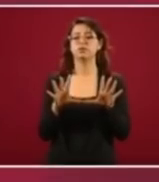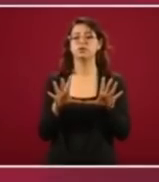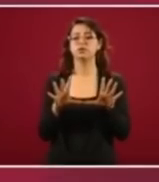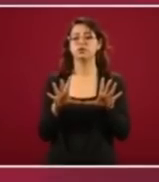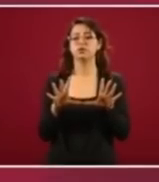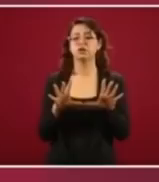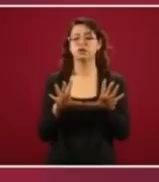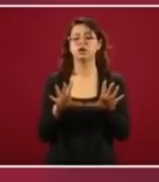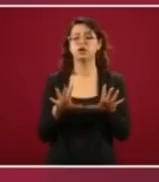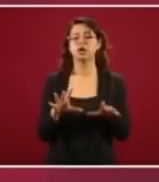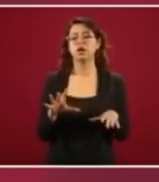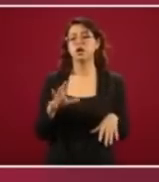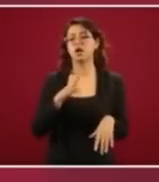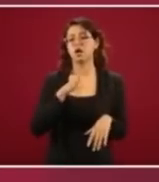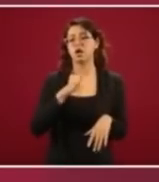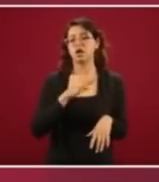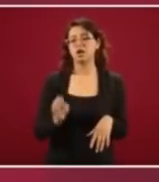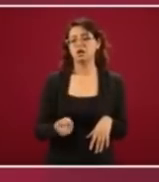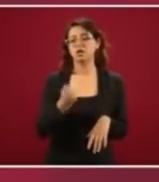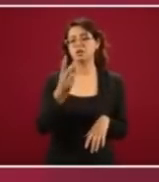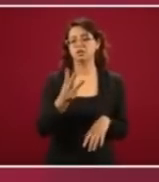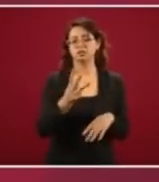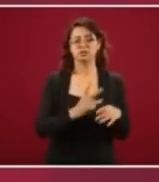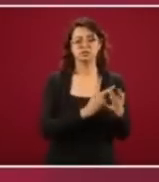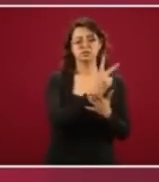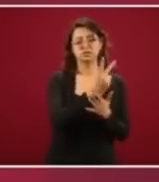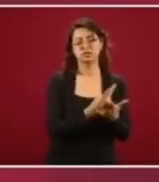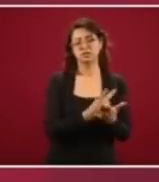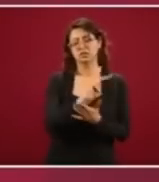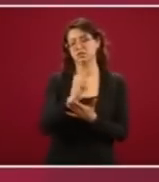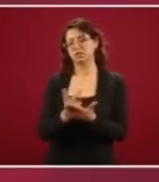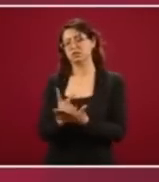hay tres programas.